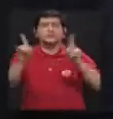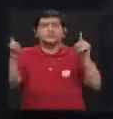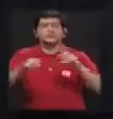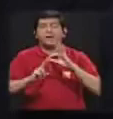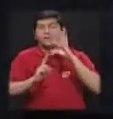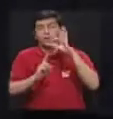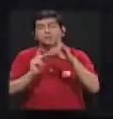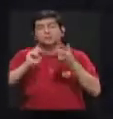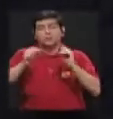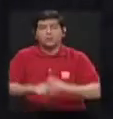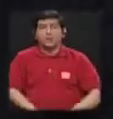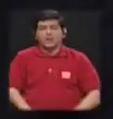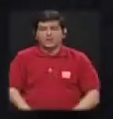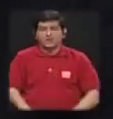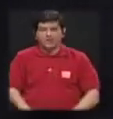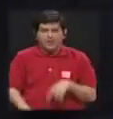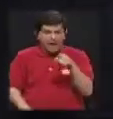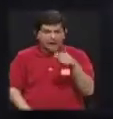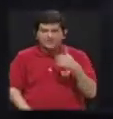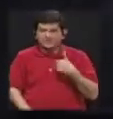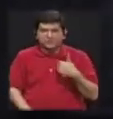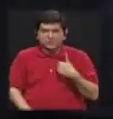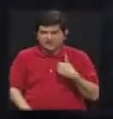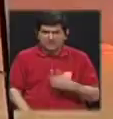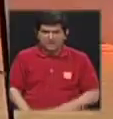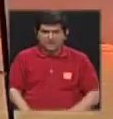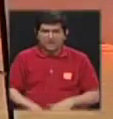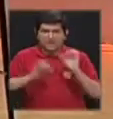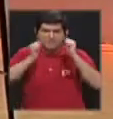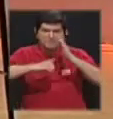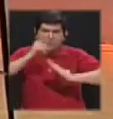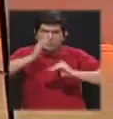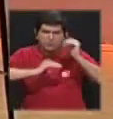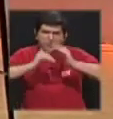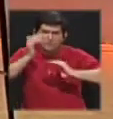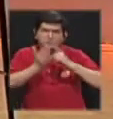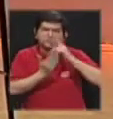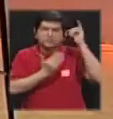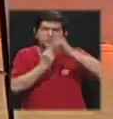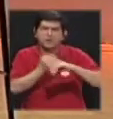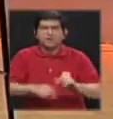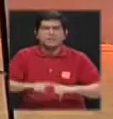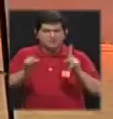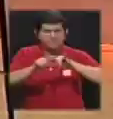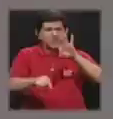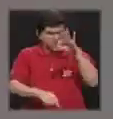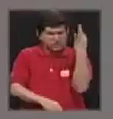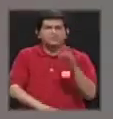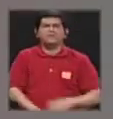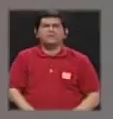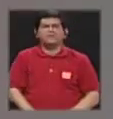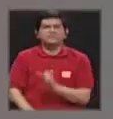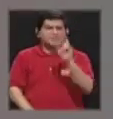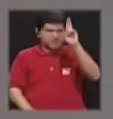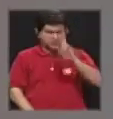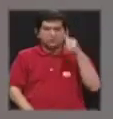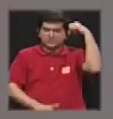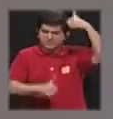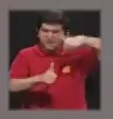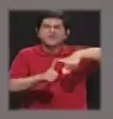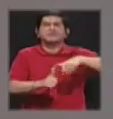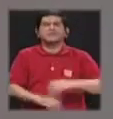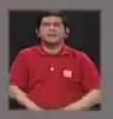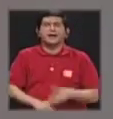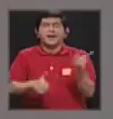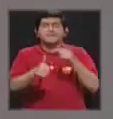la alternativa? ¿Qué alternativa habría esto para poder construir ese proyecto? Mire, hay formas. O sea, Costa Rica, recordemos,